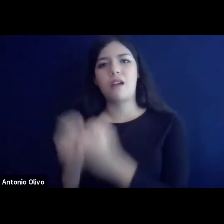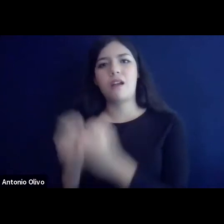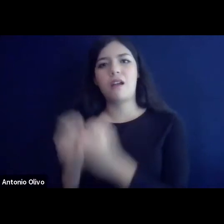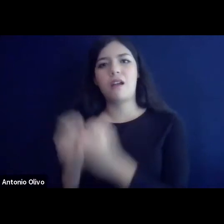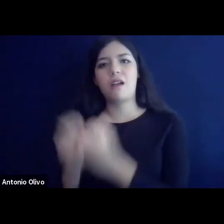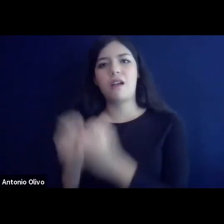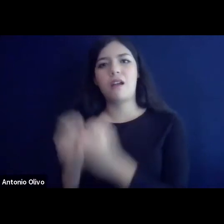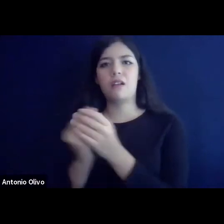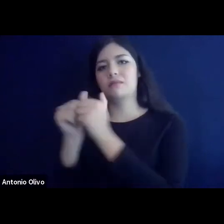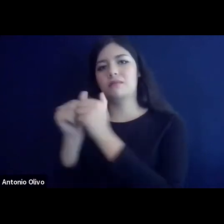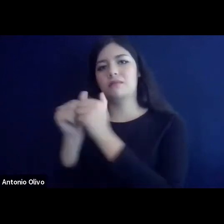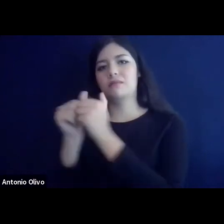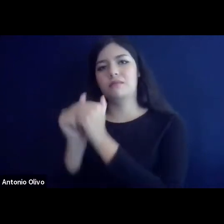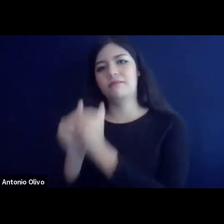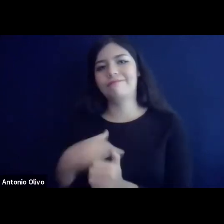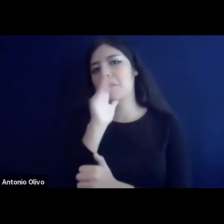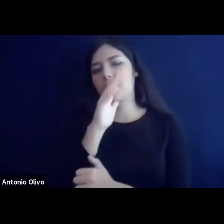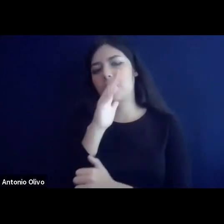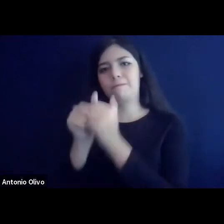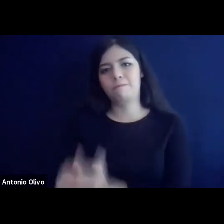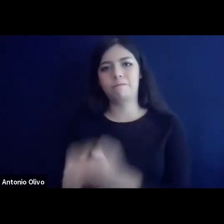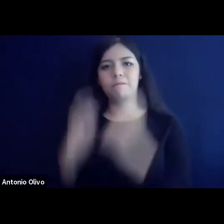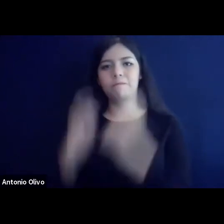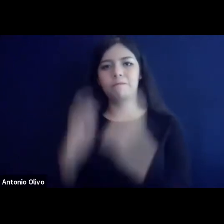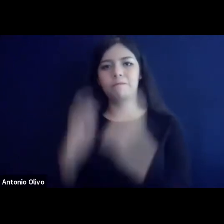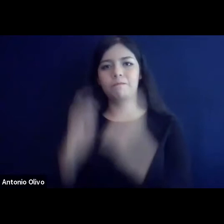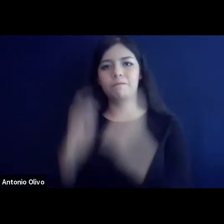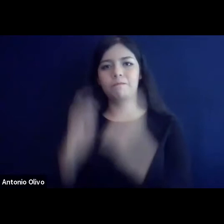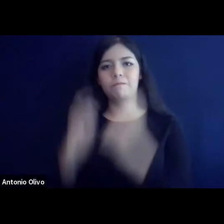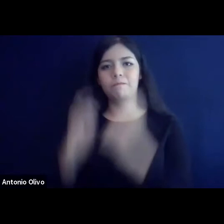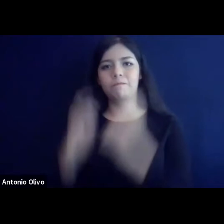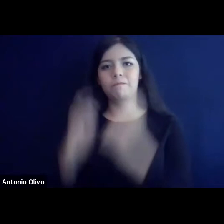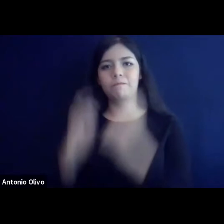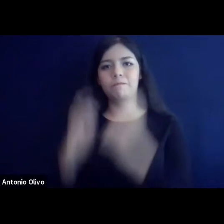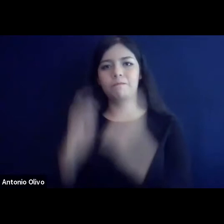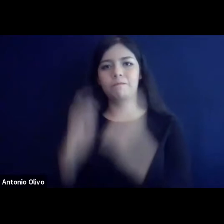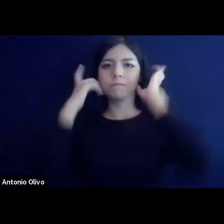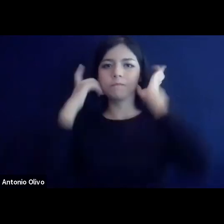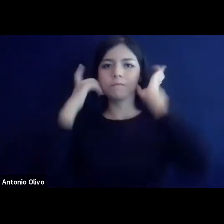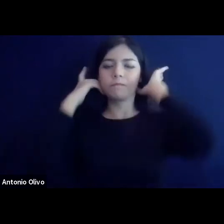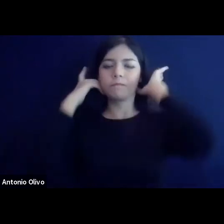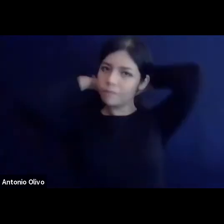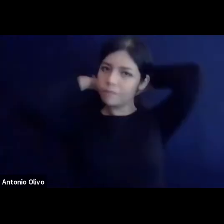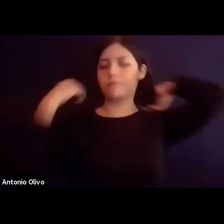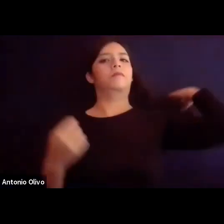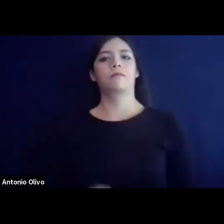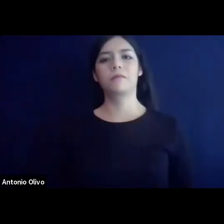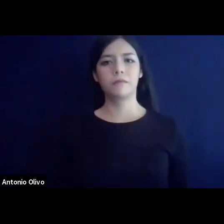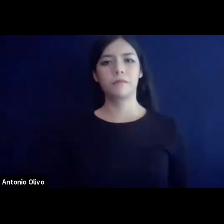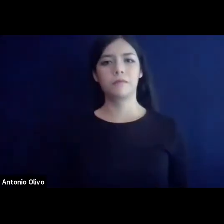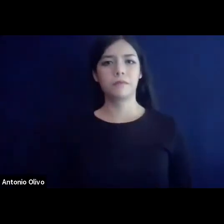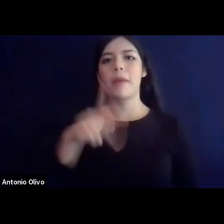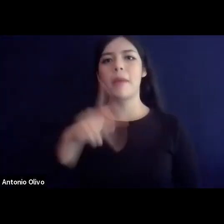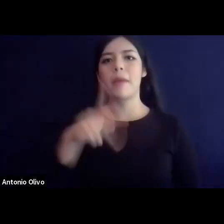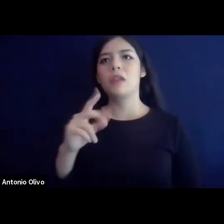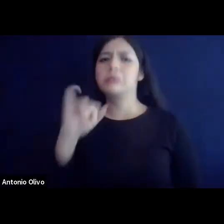casi hacerlo, solo abajo con los pocos profes que me encontraba, pero en las reuniones de academia pues nunca pude, no,